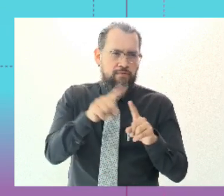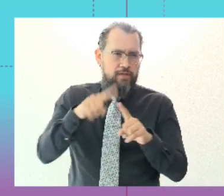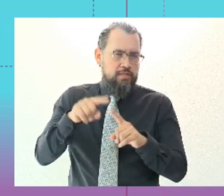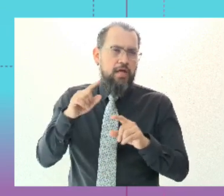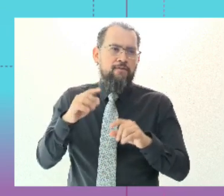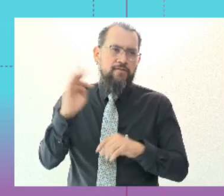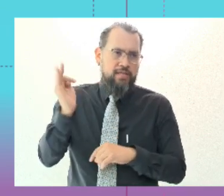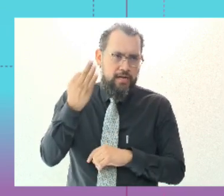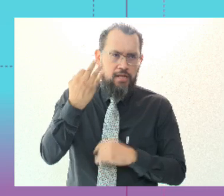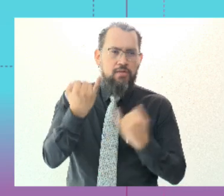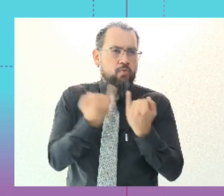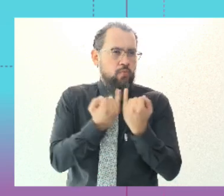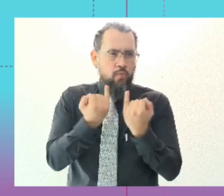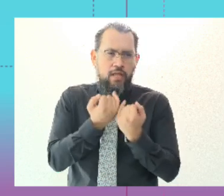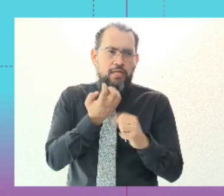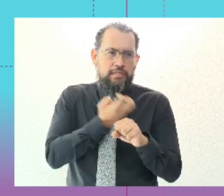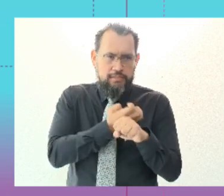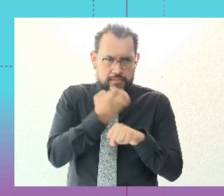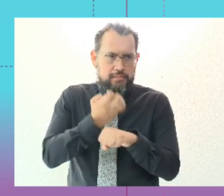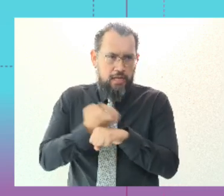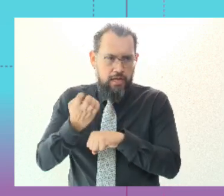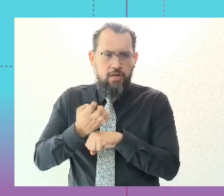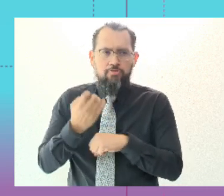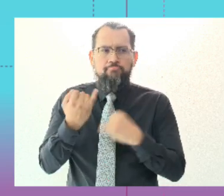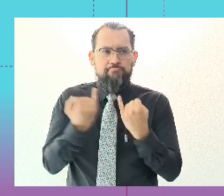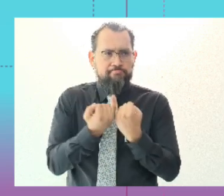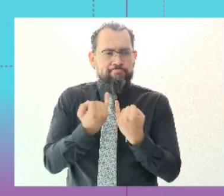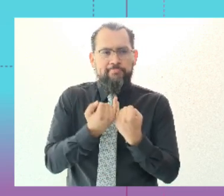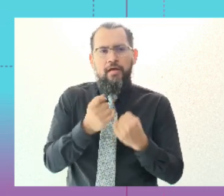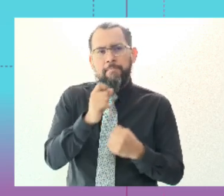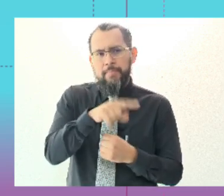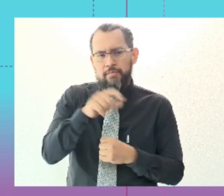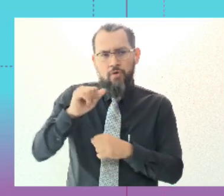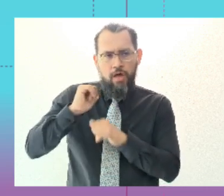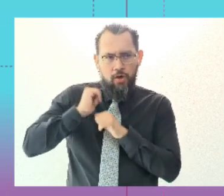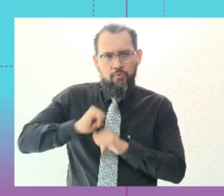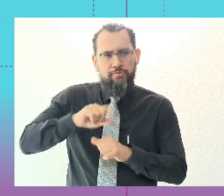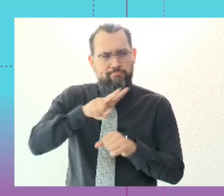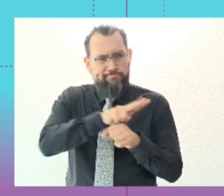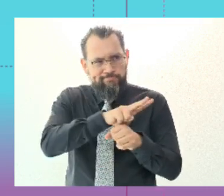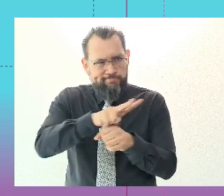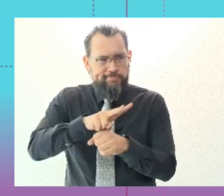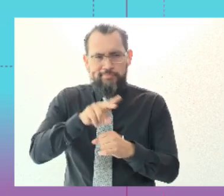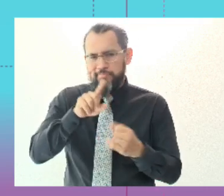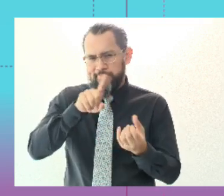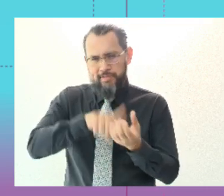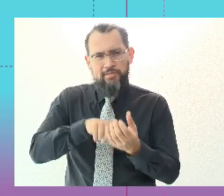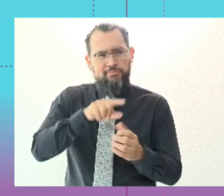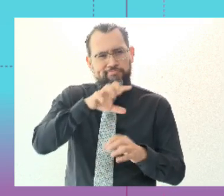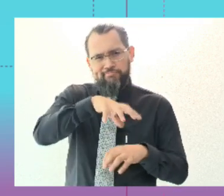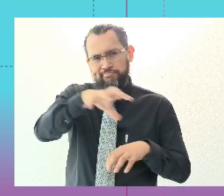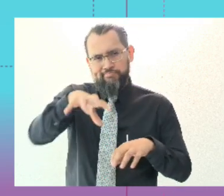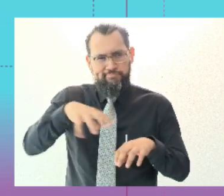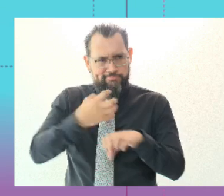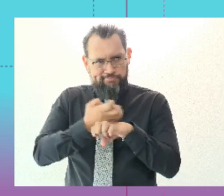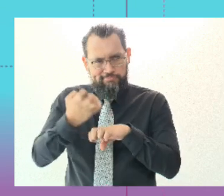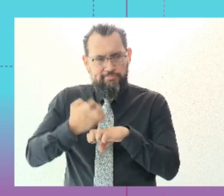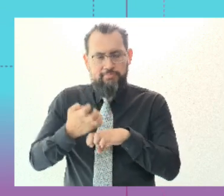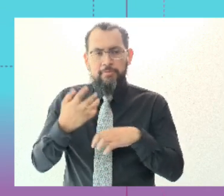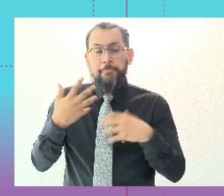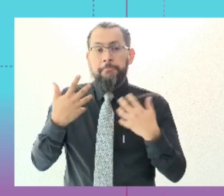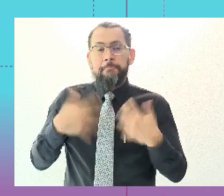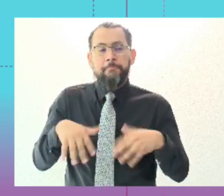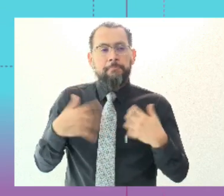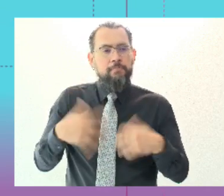entidades federativas, nuestros colegas comisionados en las entidades federativas también. Y celebro